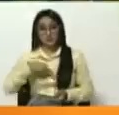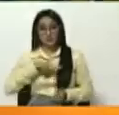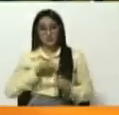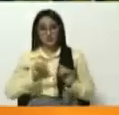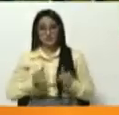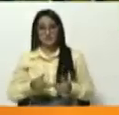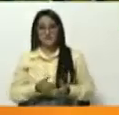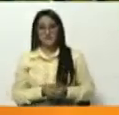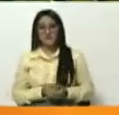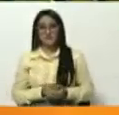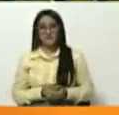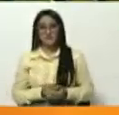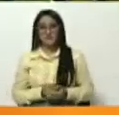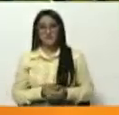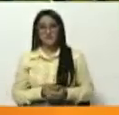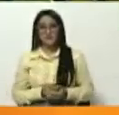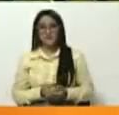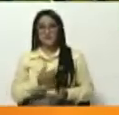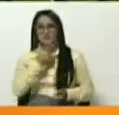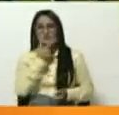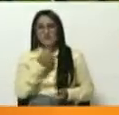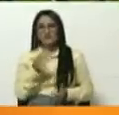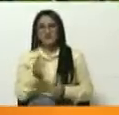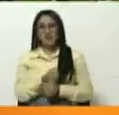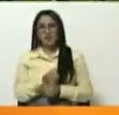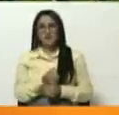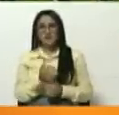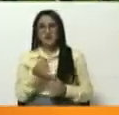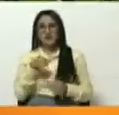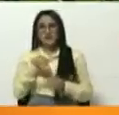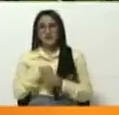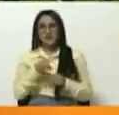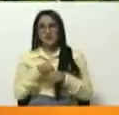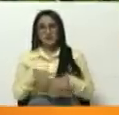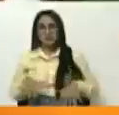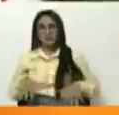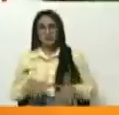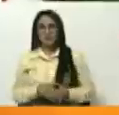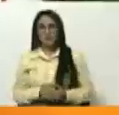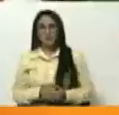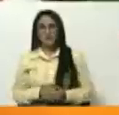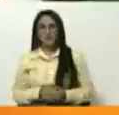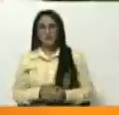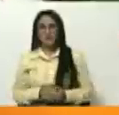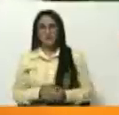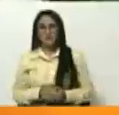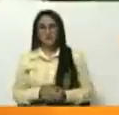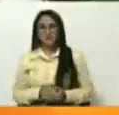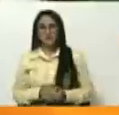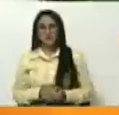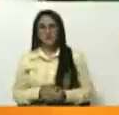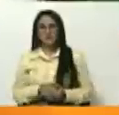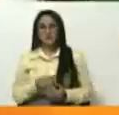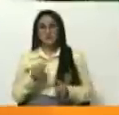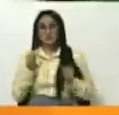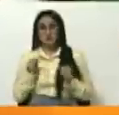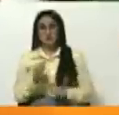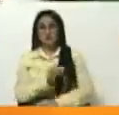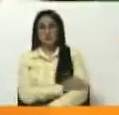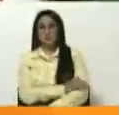Cuando nosotros comenzamos, era muy fácil encontrar dentro de la estructura nuestra gente de extrema derecha.